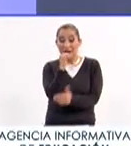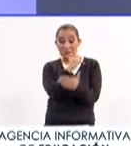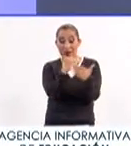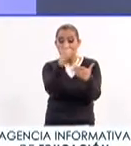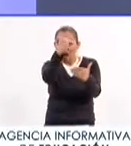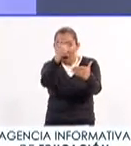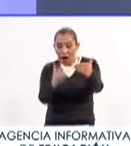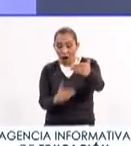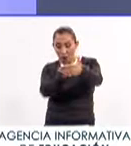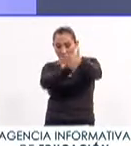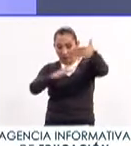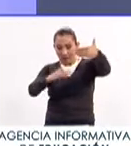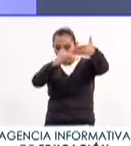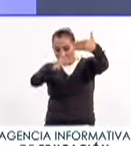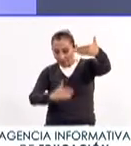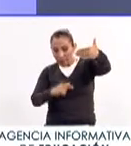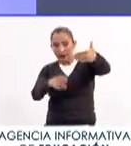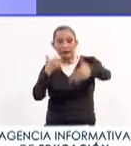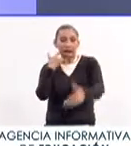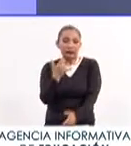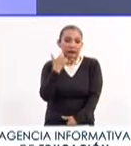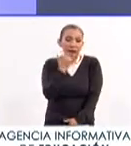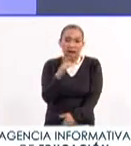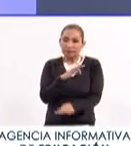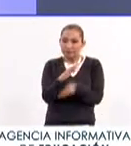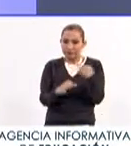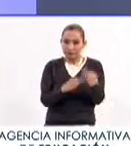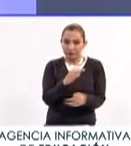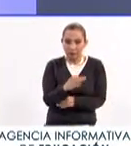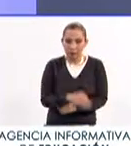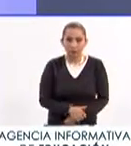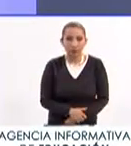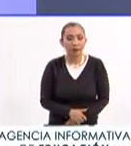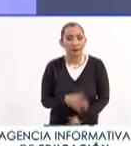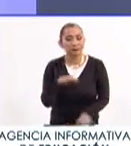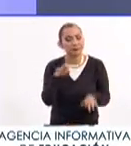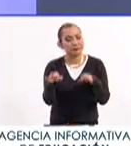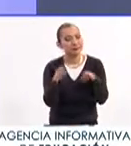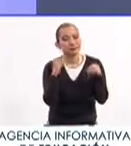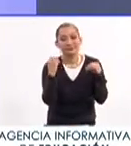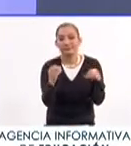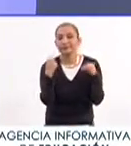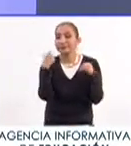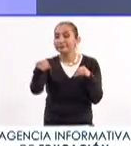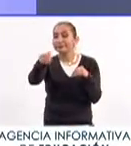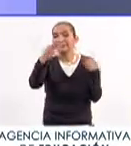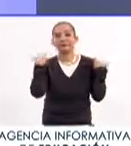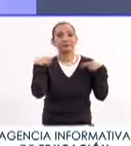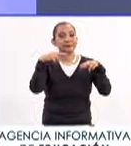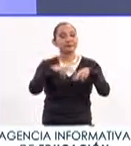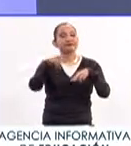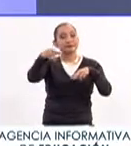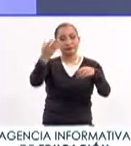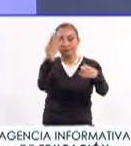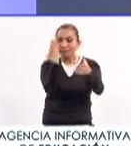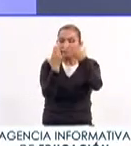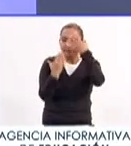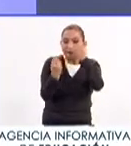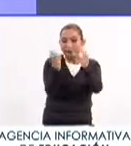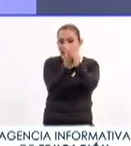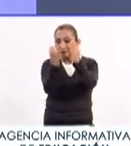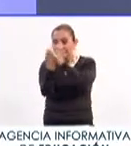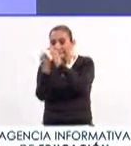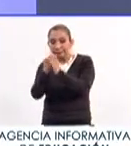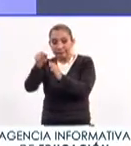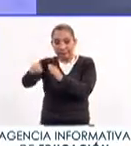baja, pero se han logrado esfuerzos en todos los sentidos, ¿no? Se trabaja muchísimo en que los maestros se capaciten, en que los